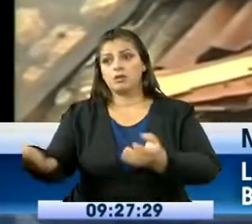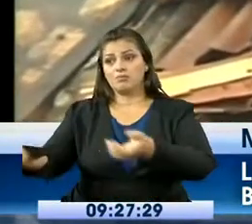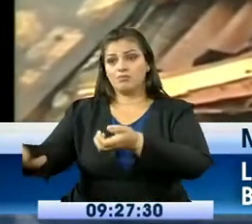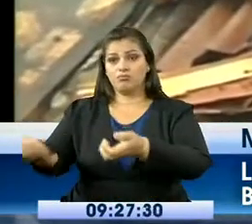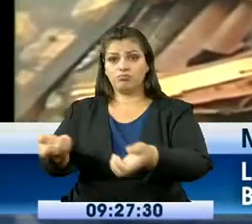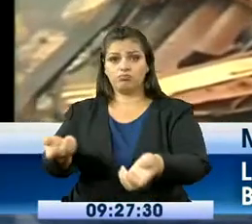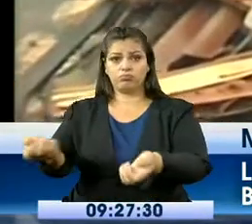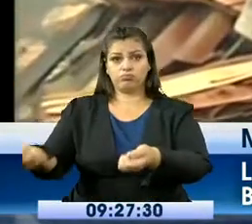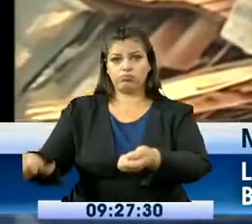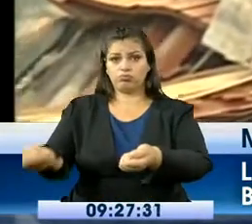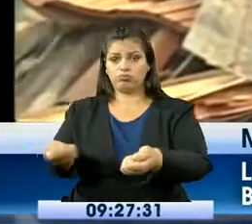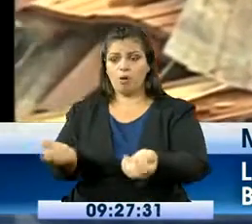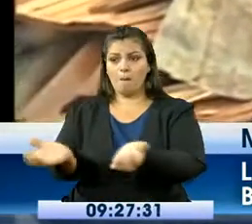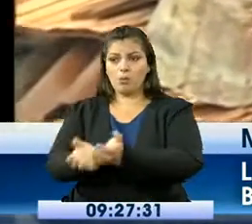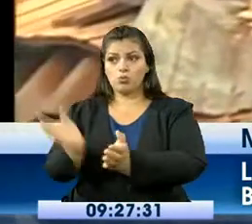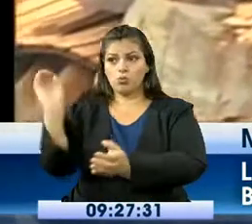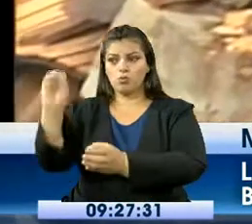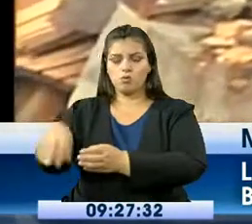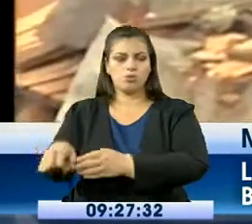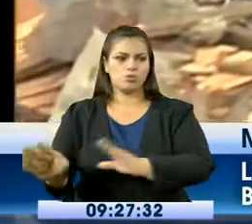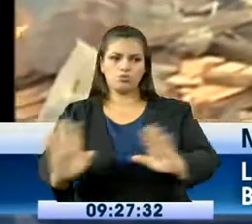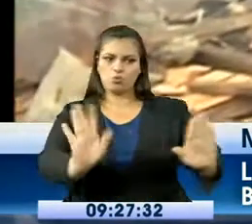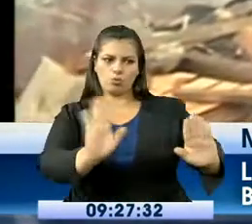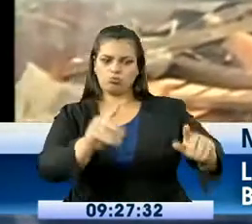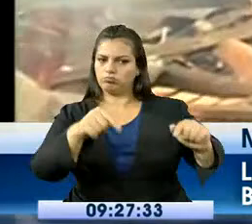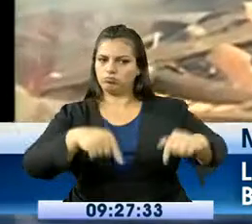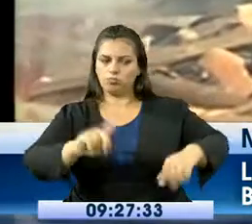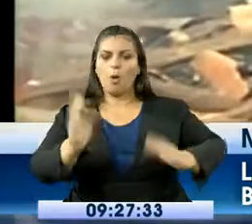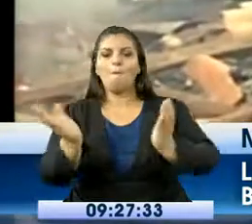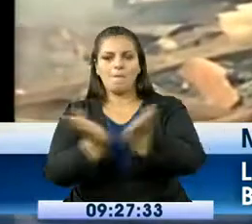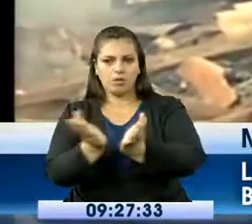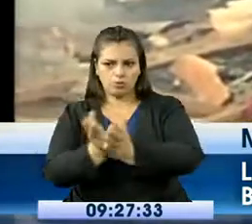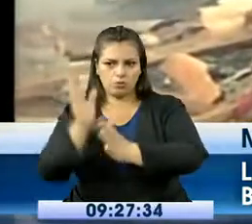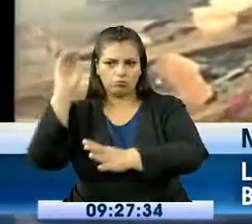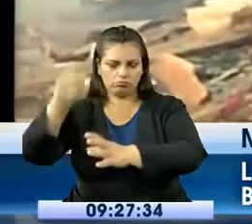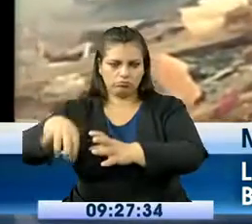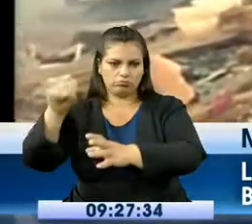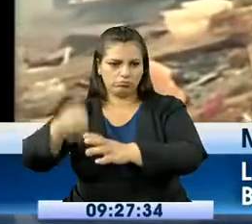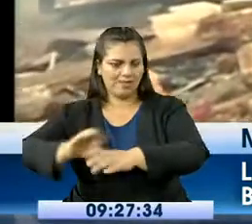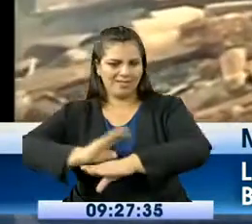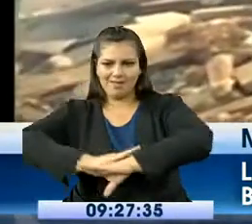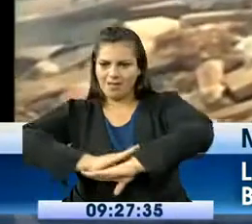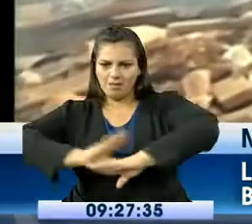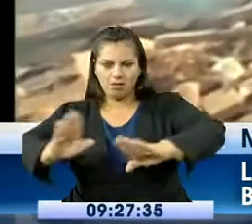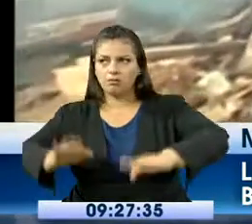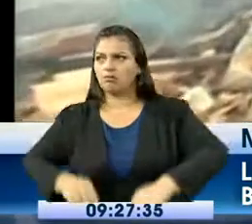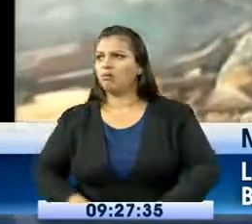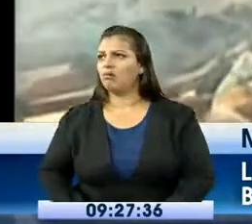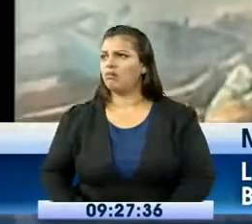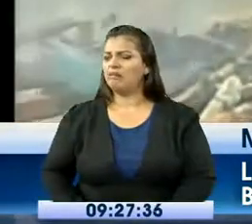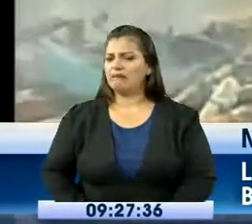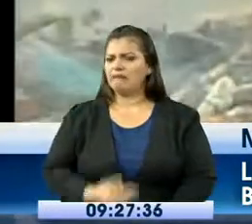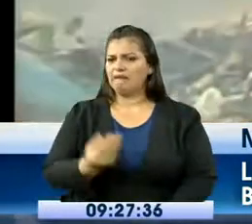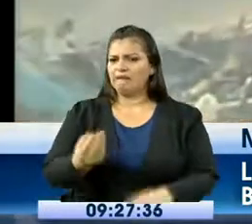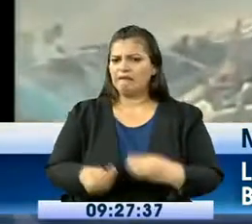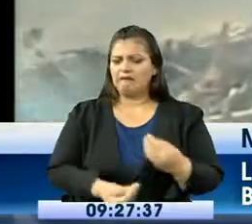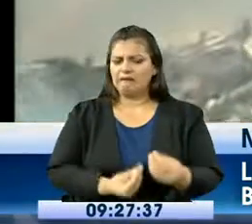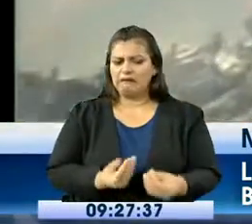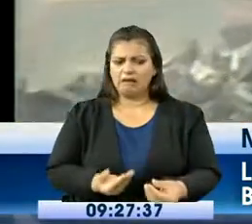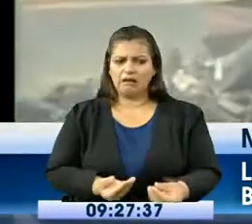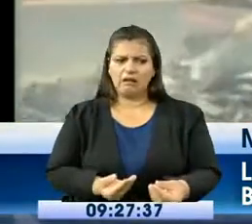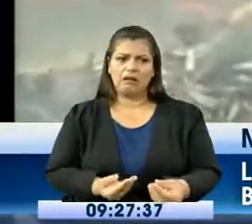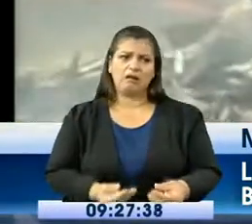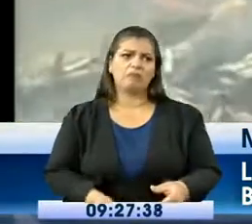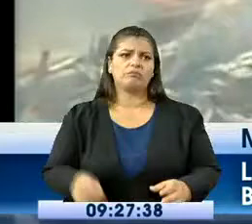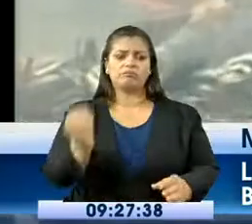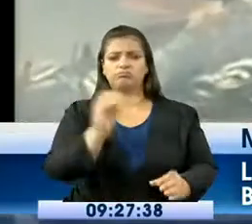basura, lo que uno en su casa consume. Eso ¿qué hacer lleva ustedes? Ya, por eso es el llamado, por eso agradecemos a la persona que